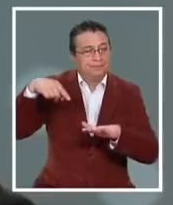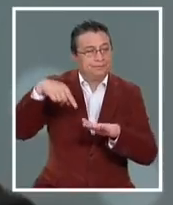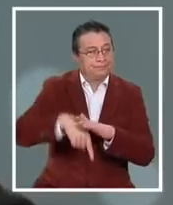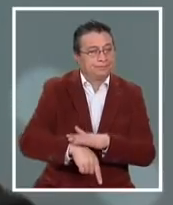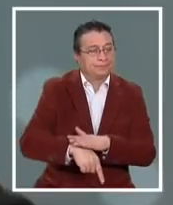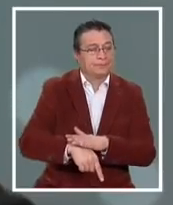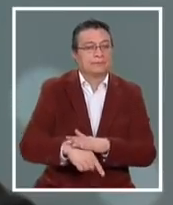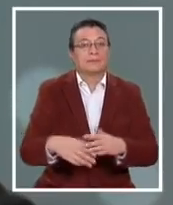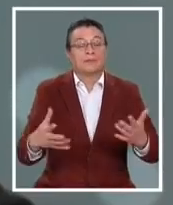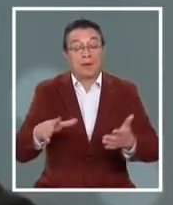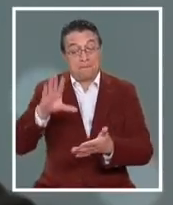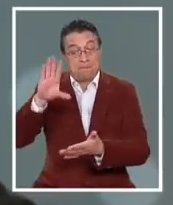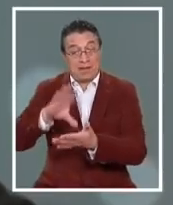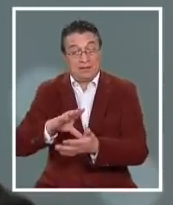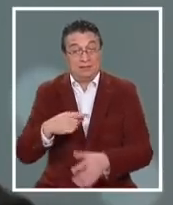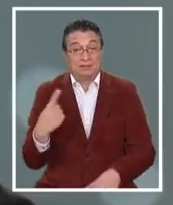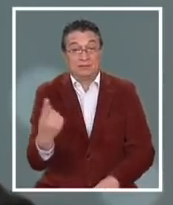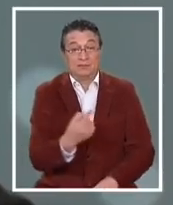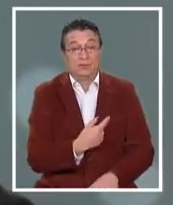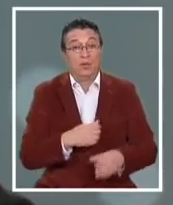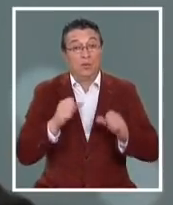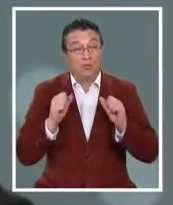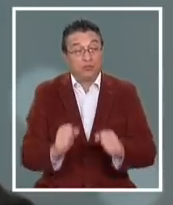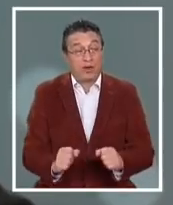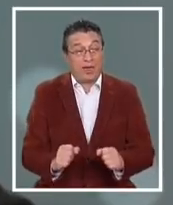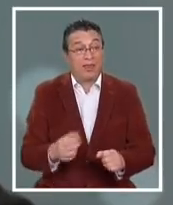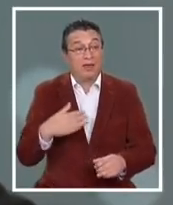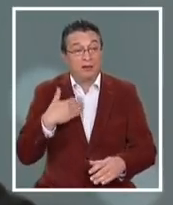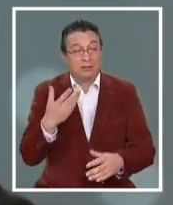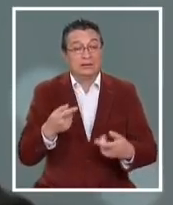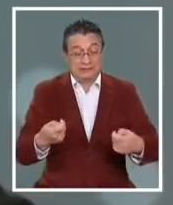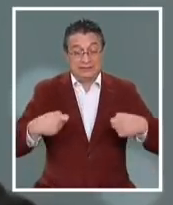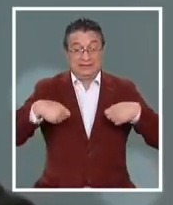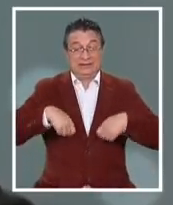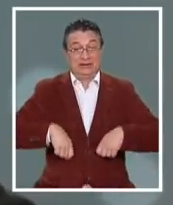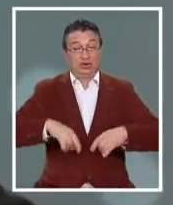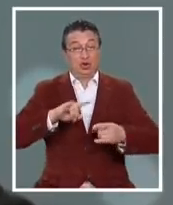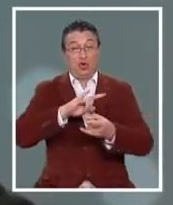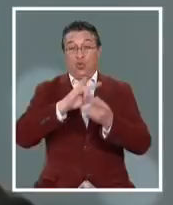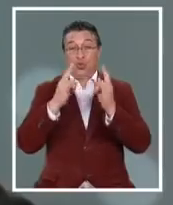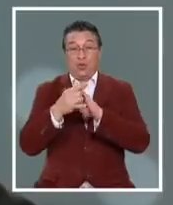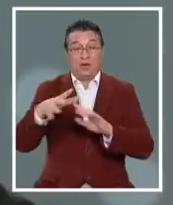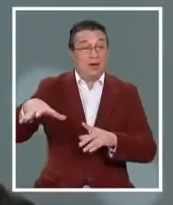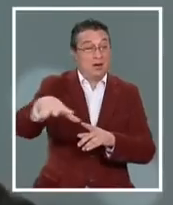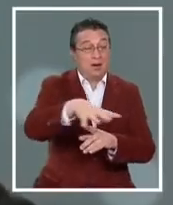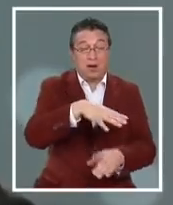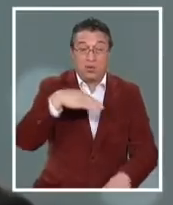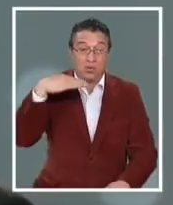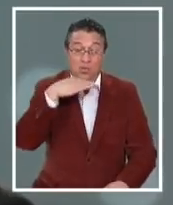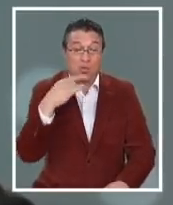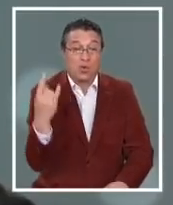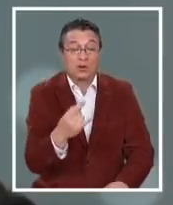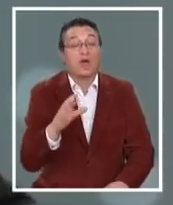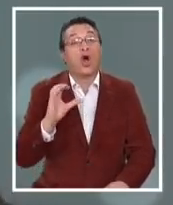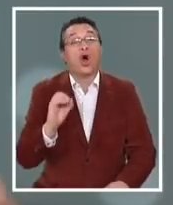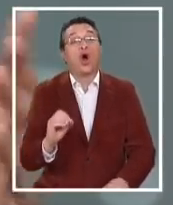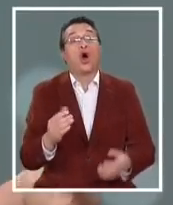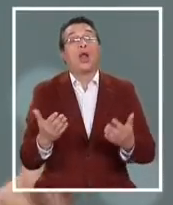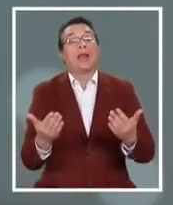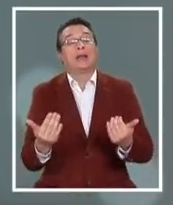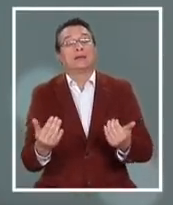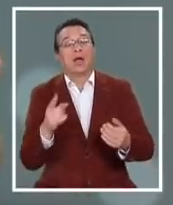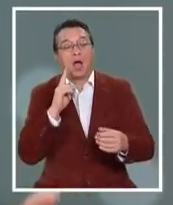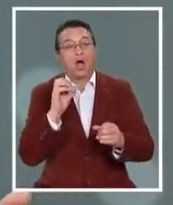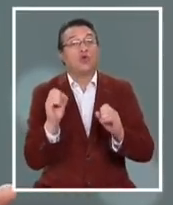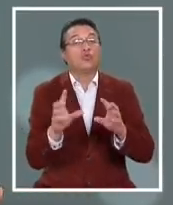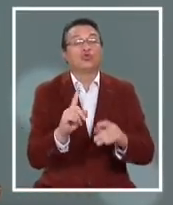Es, como país, ¿podemos dar un ingreso universal, una renta universal de emergencia? O necesitamos, por ejemplo, hay mucha